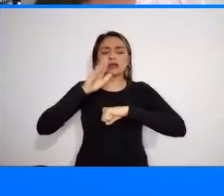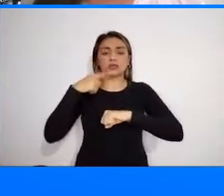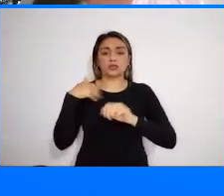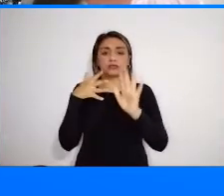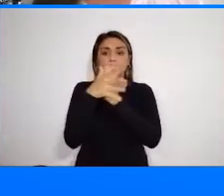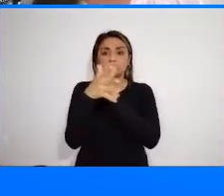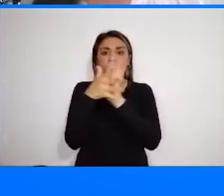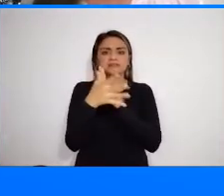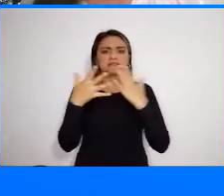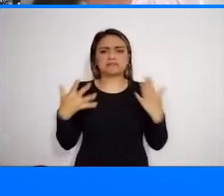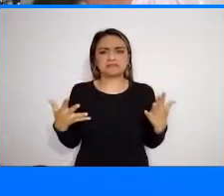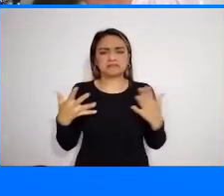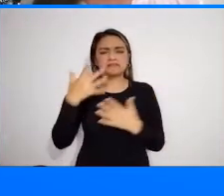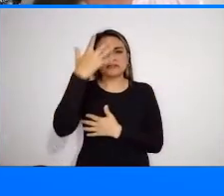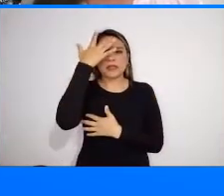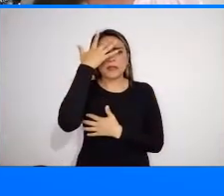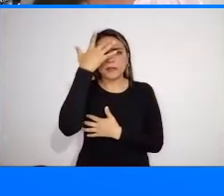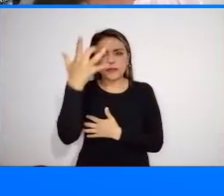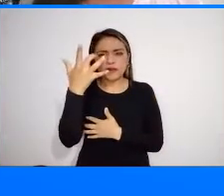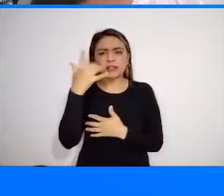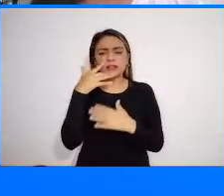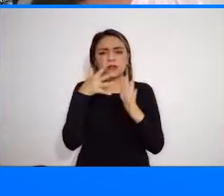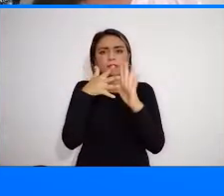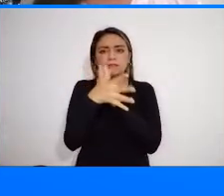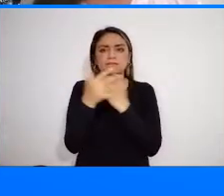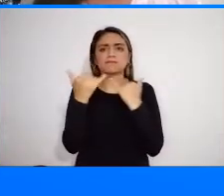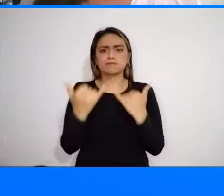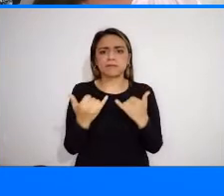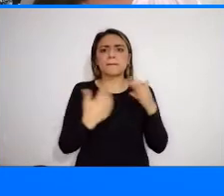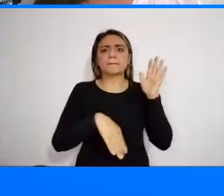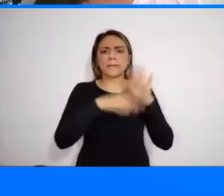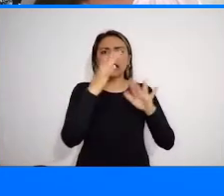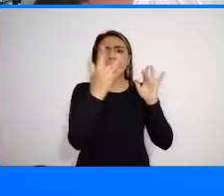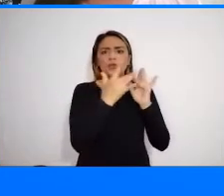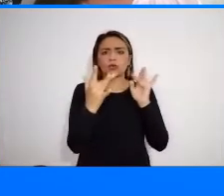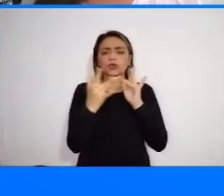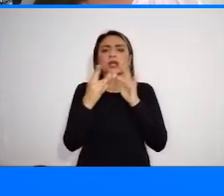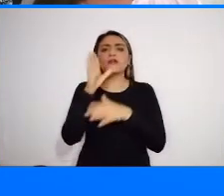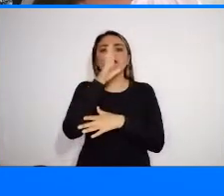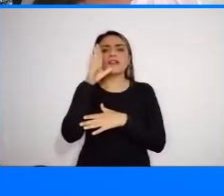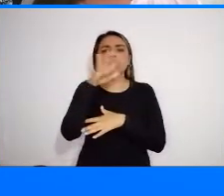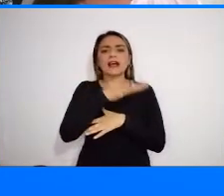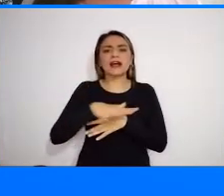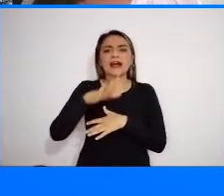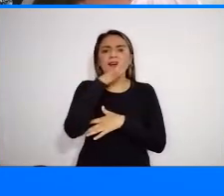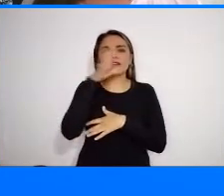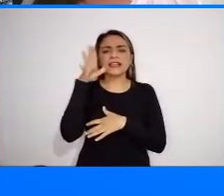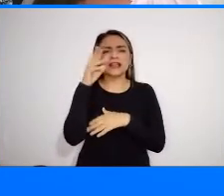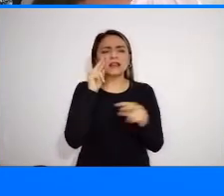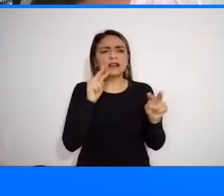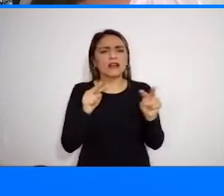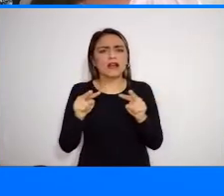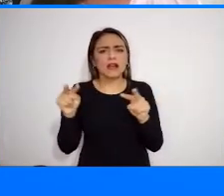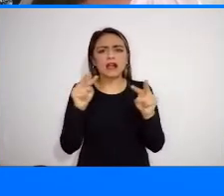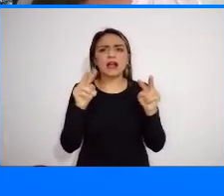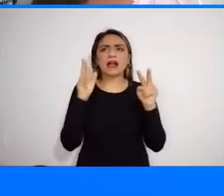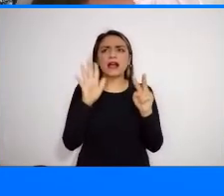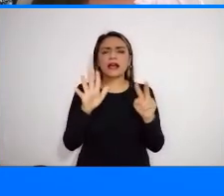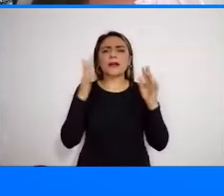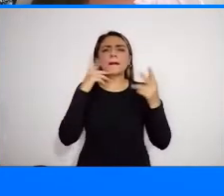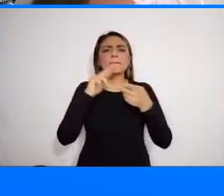porque pues he tenido mucho contacto con el campo y uno desde esa